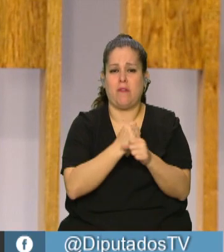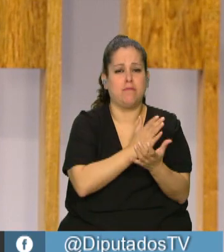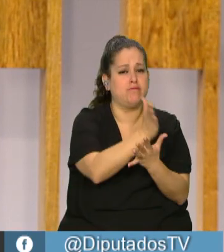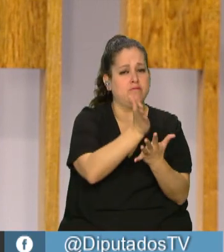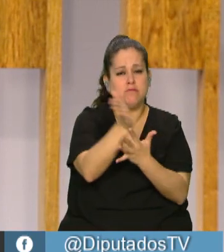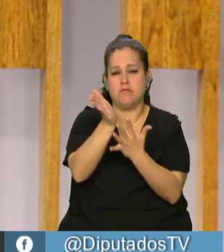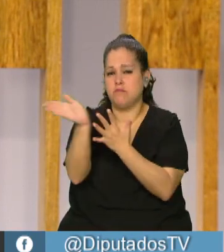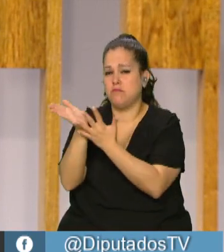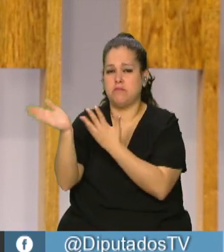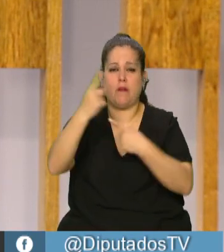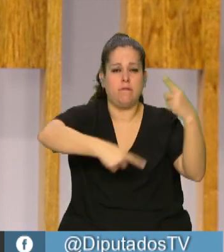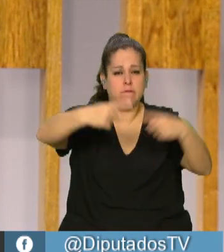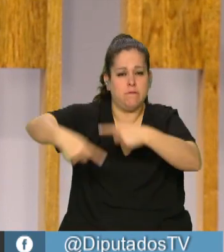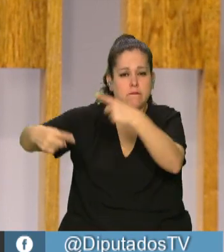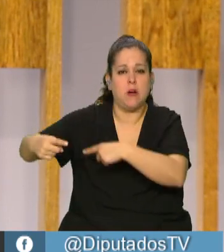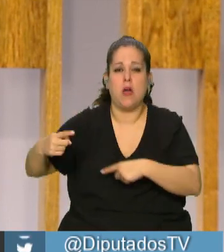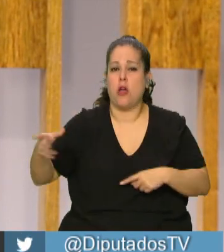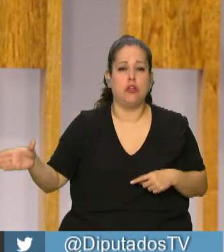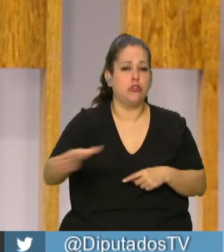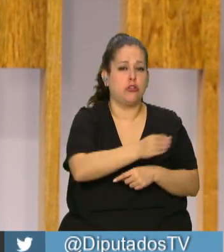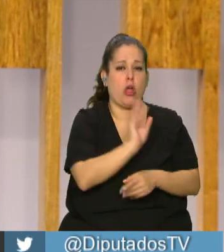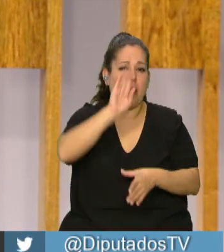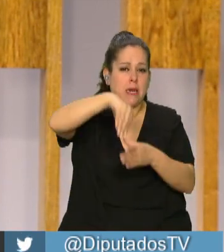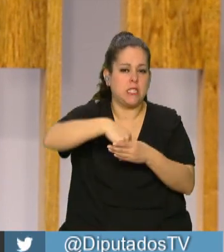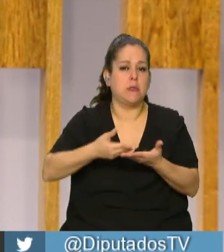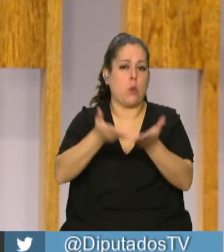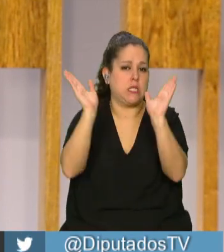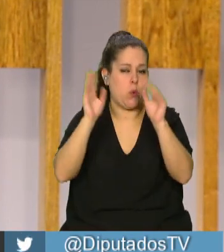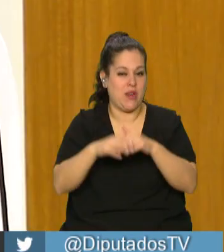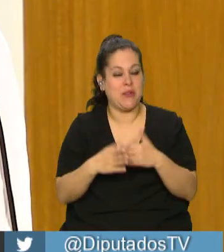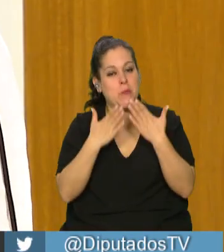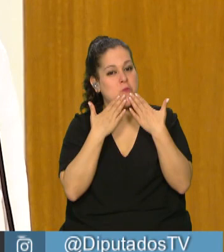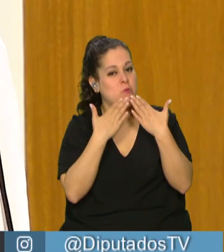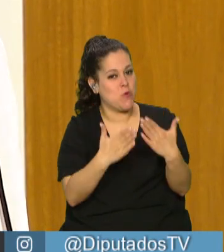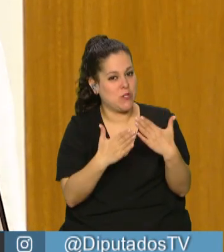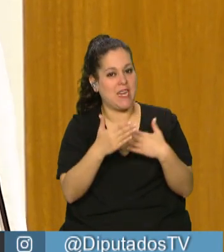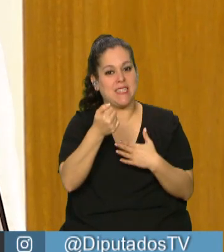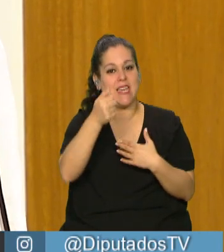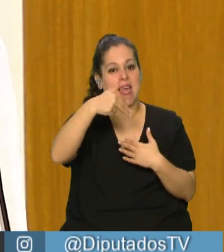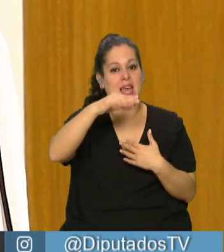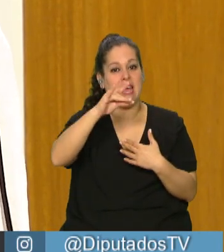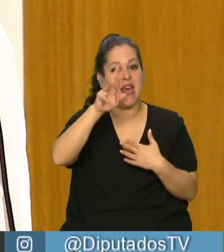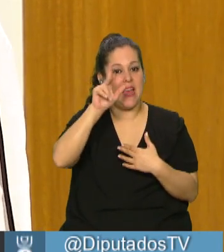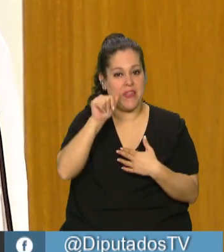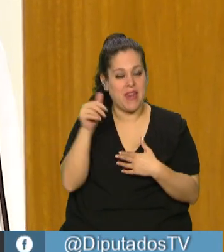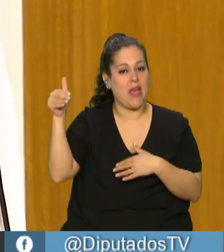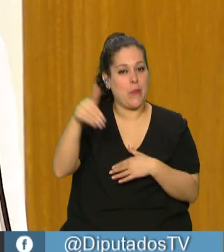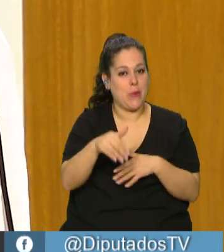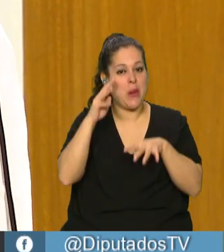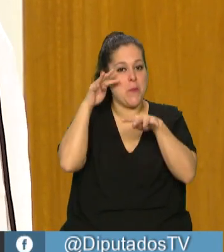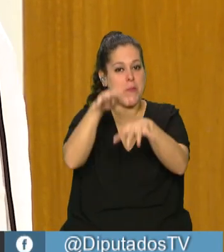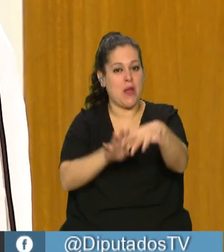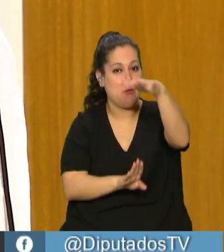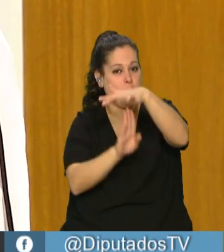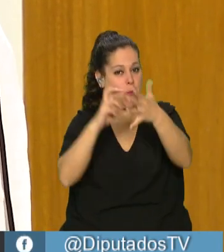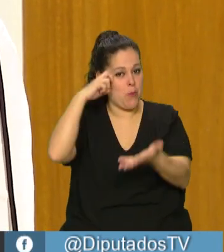disciplinas muy diversas y todas muy participativas y abiertas. Muchas gracias, Andrea, por haber venido hasta aquí a Mirador Parlamentario, este programa